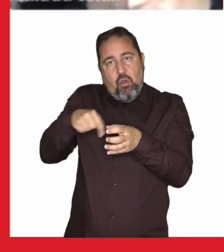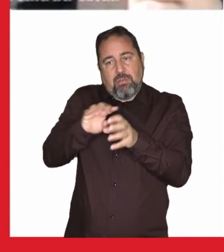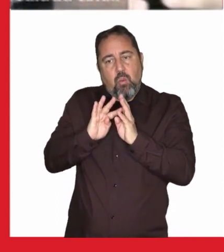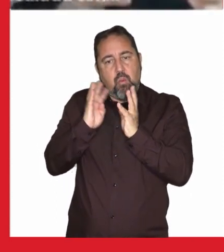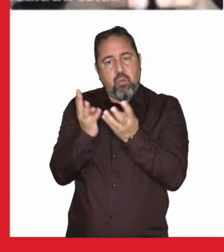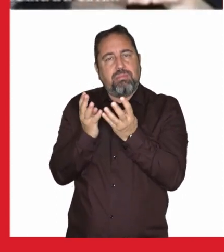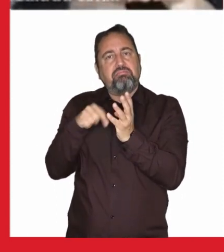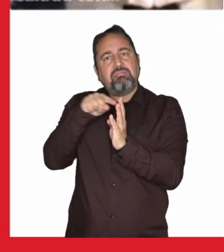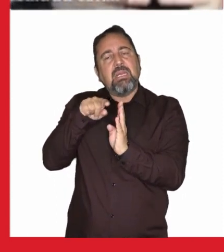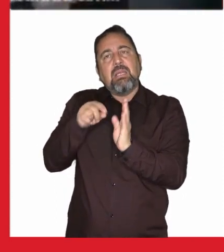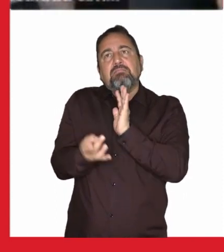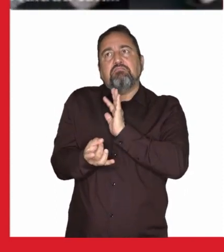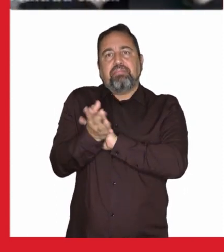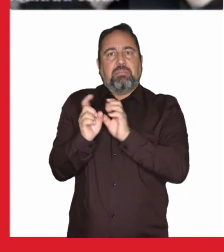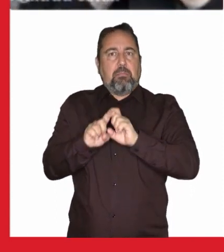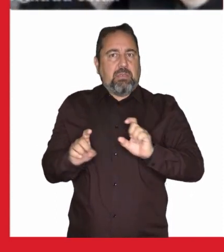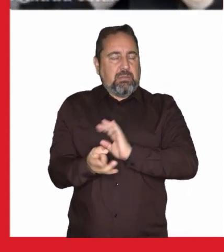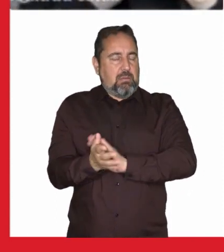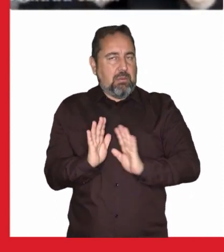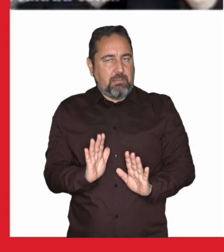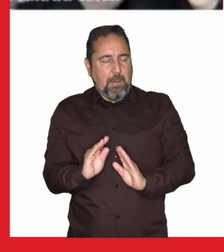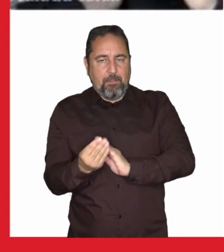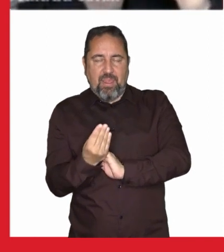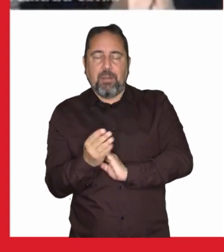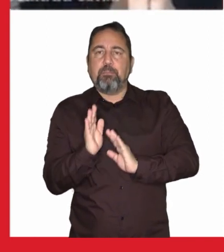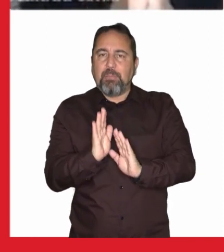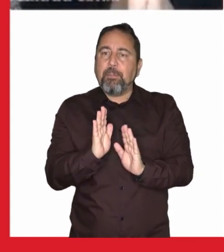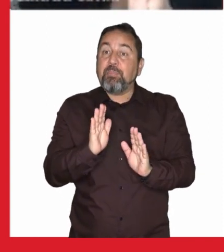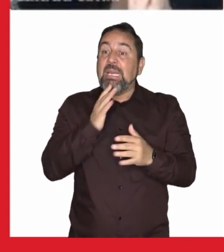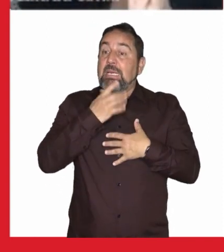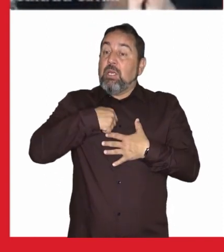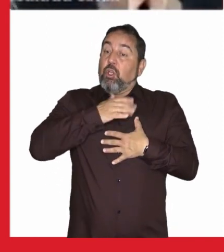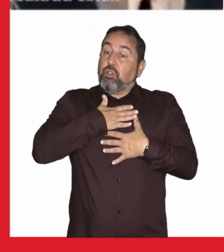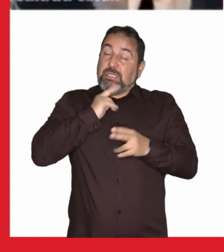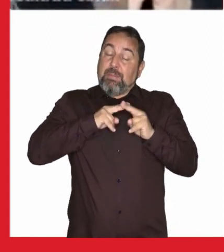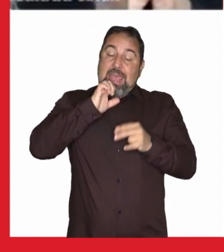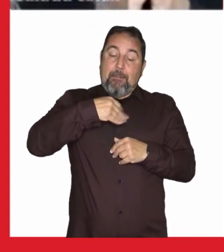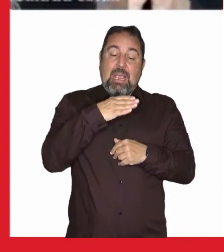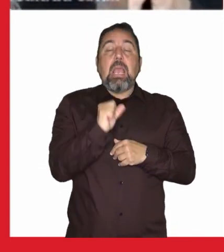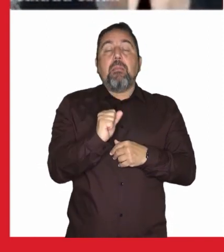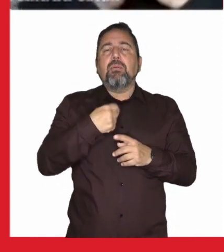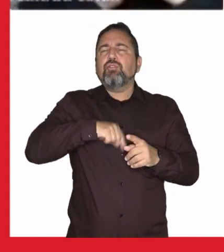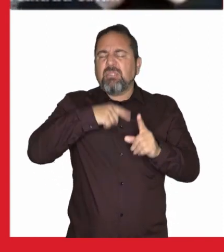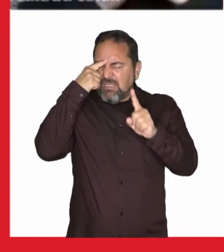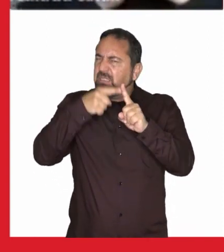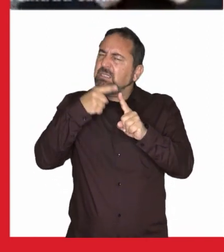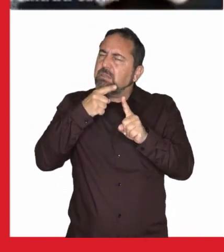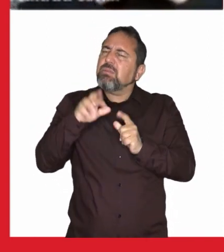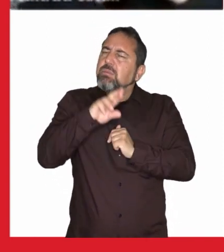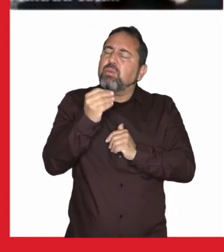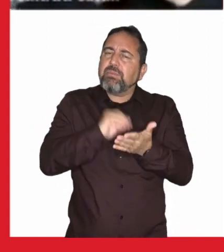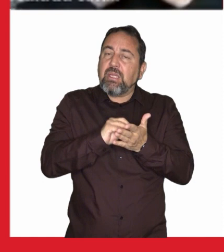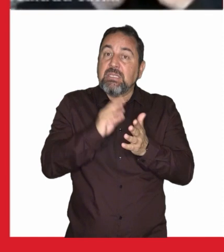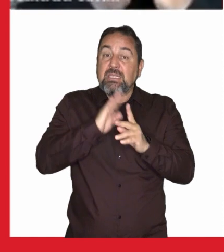un grupo de personas, un colectivo de personas. ¿Sí? Como sabéis, desde ENCA hemos insistido muchas veces en